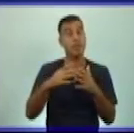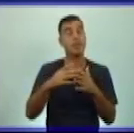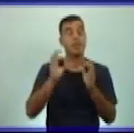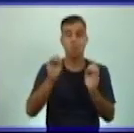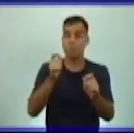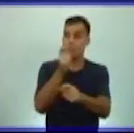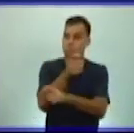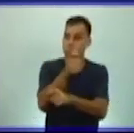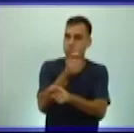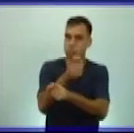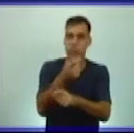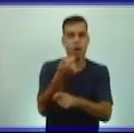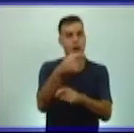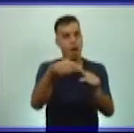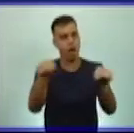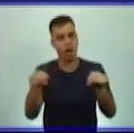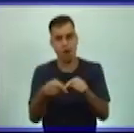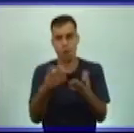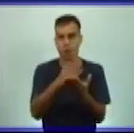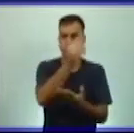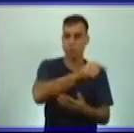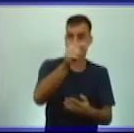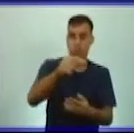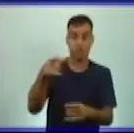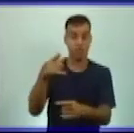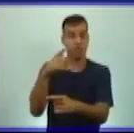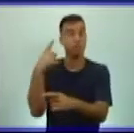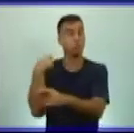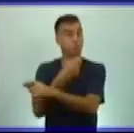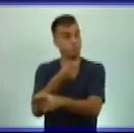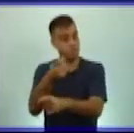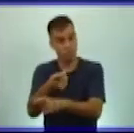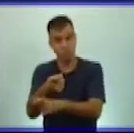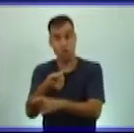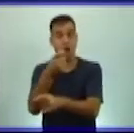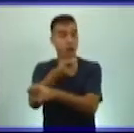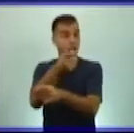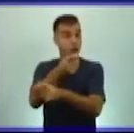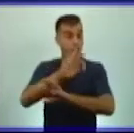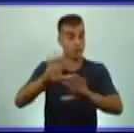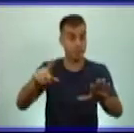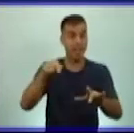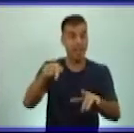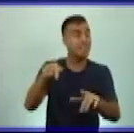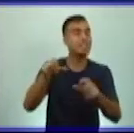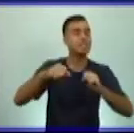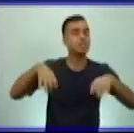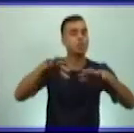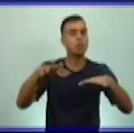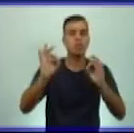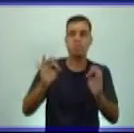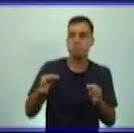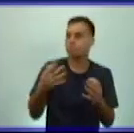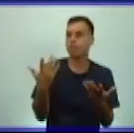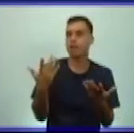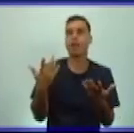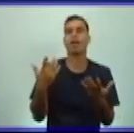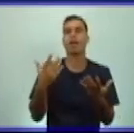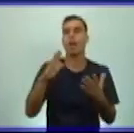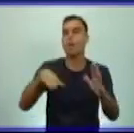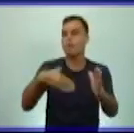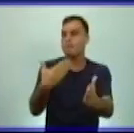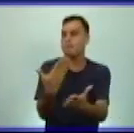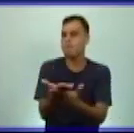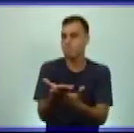estudiantes. Es decir, que estamos valorando aquellas situaciones que se corresponden a continuación de la propuesta